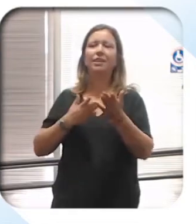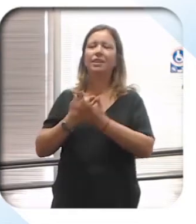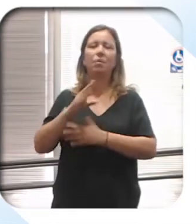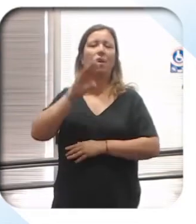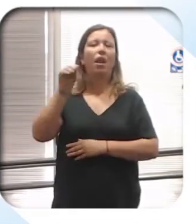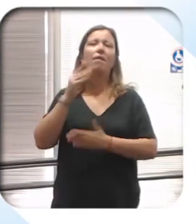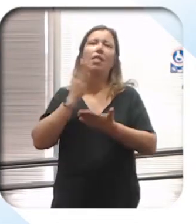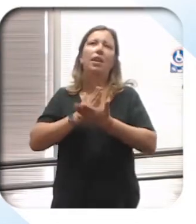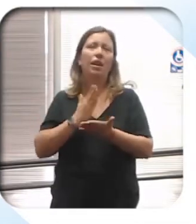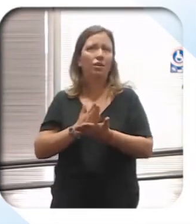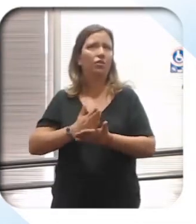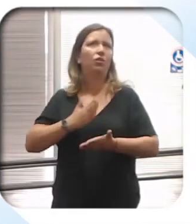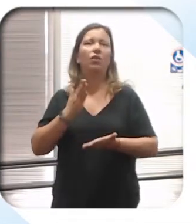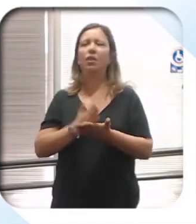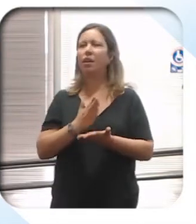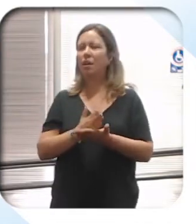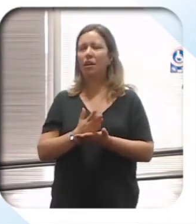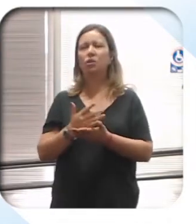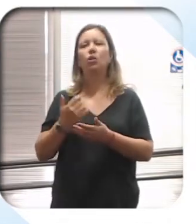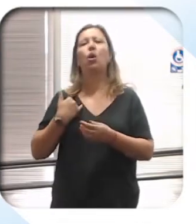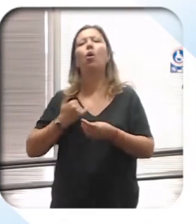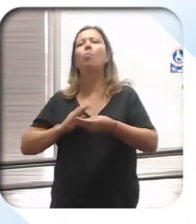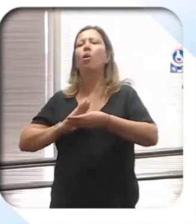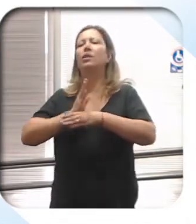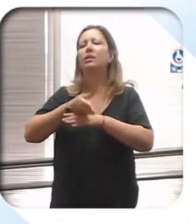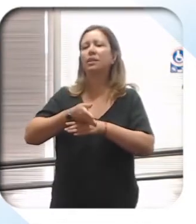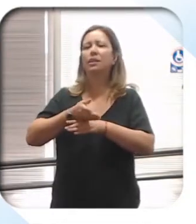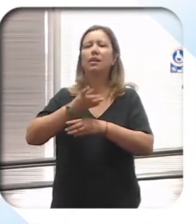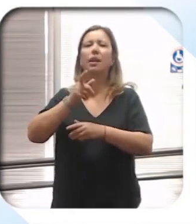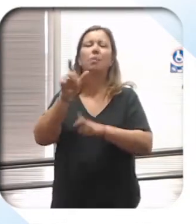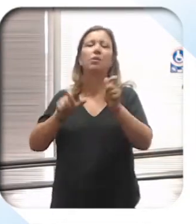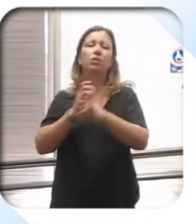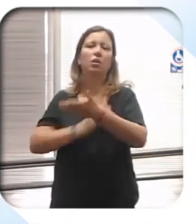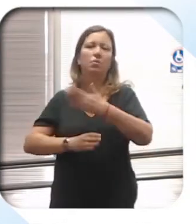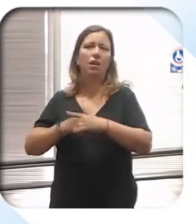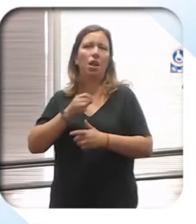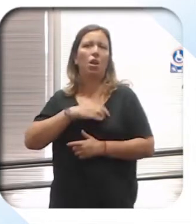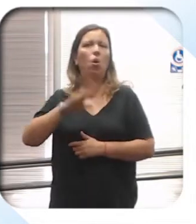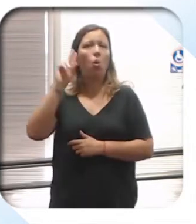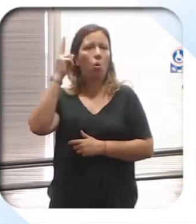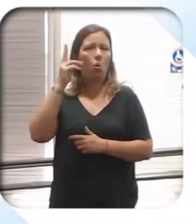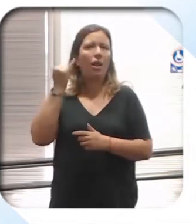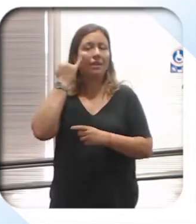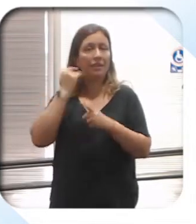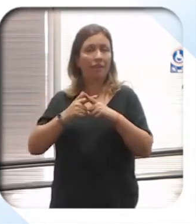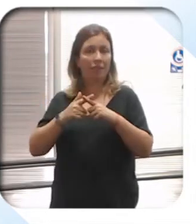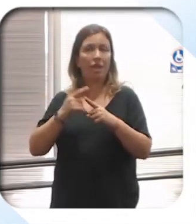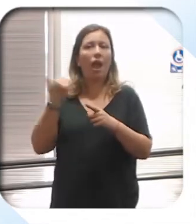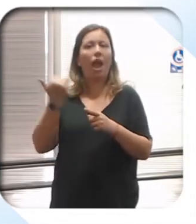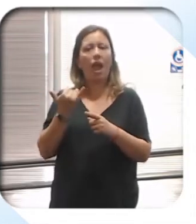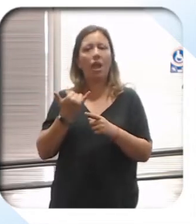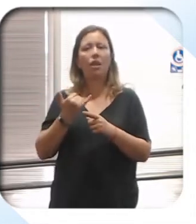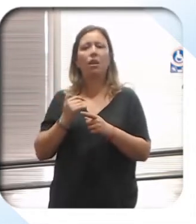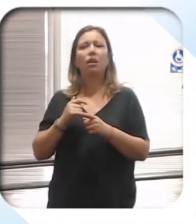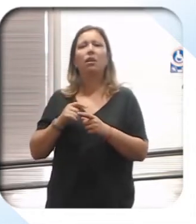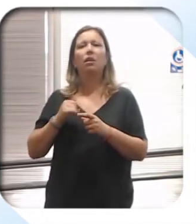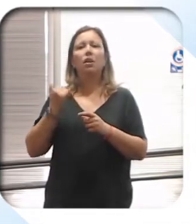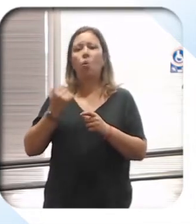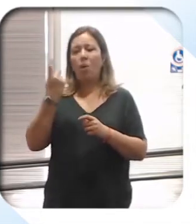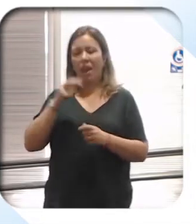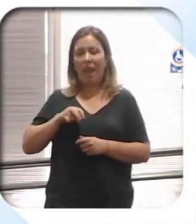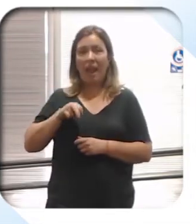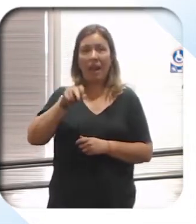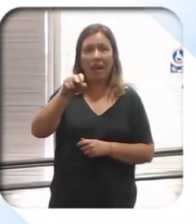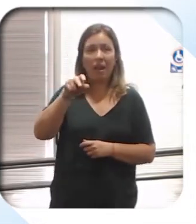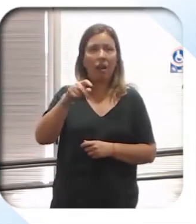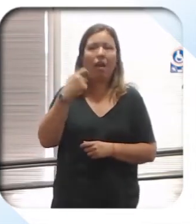de derechos y de la accesibilidad de los discapacitados. En la Sociedad Uruguaya de Sexología tenemos una escalera que